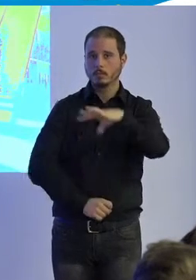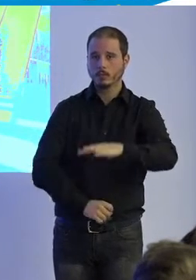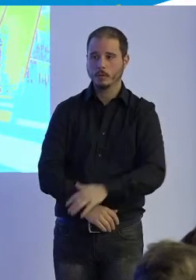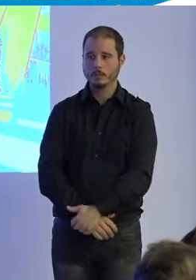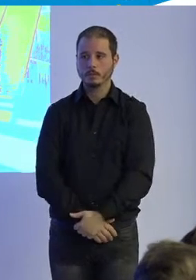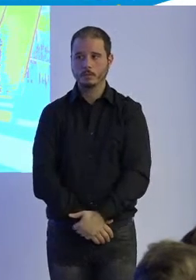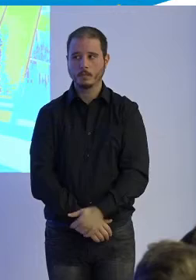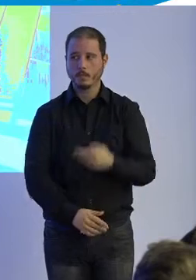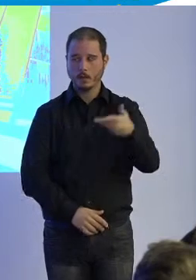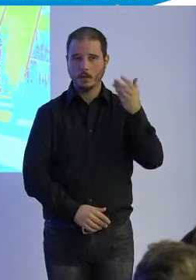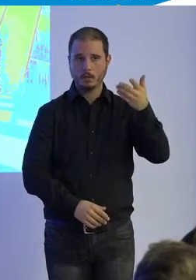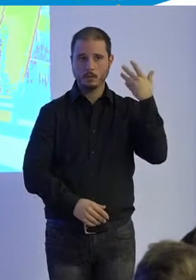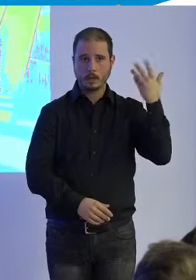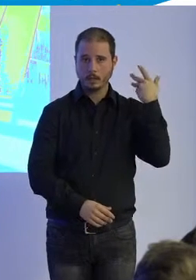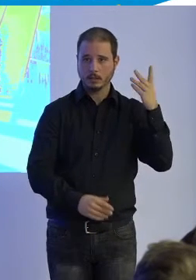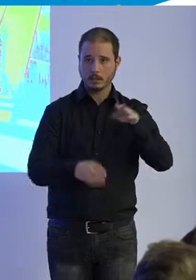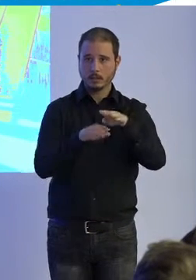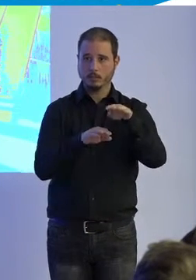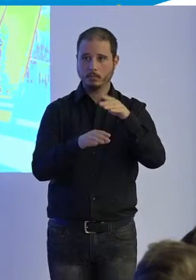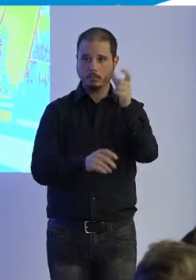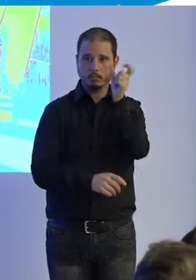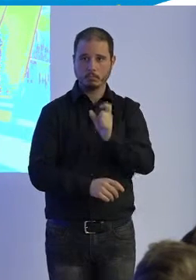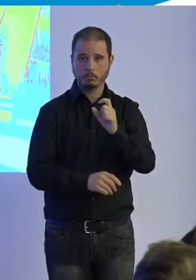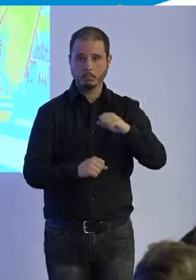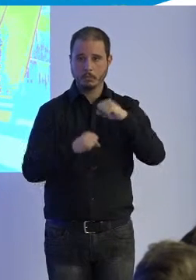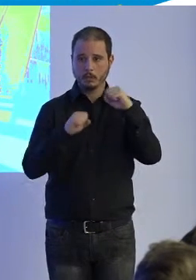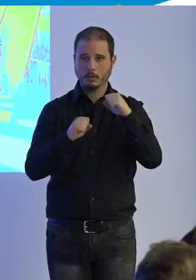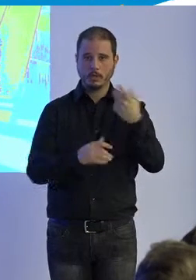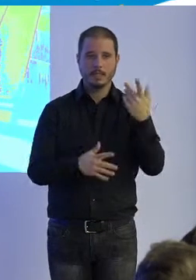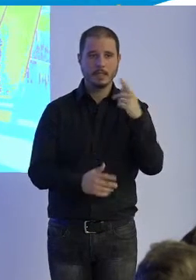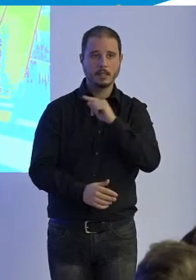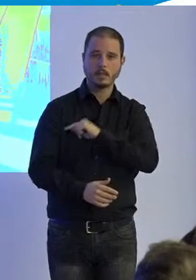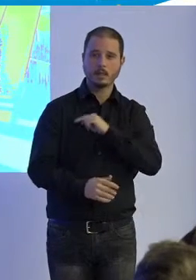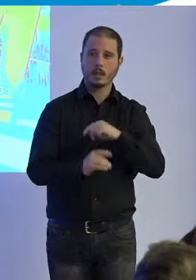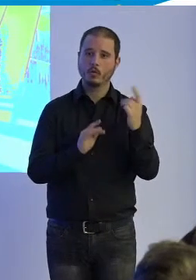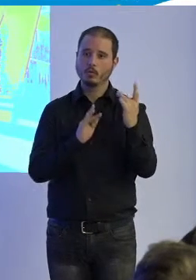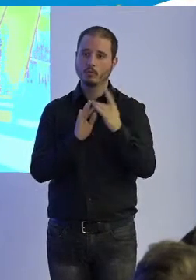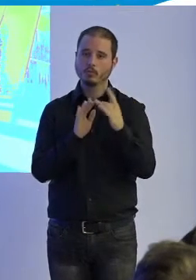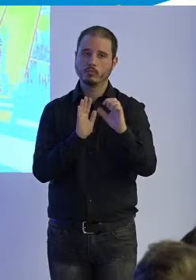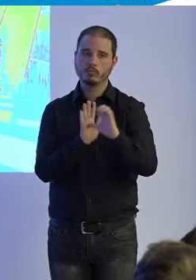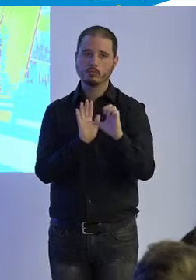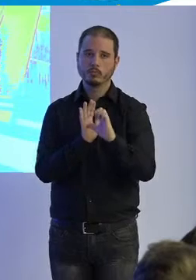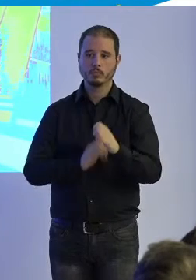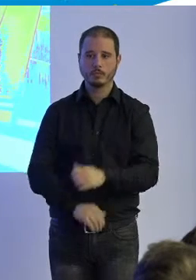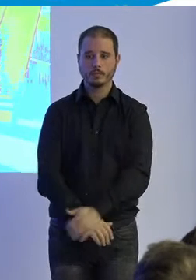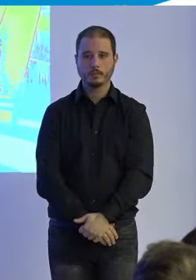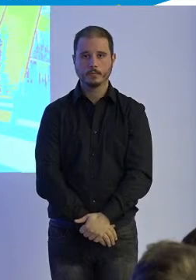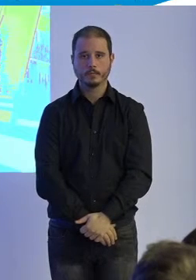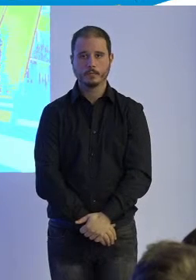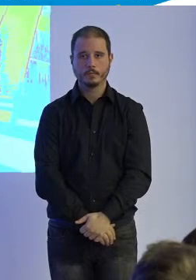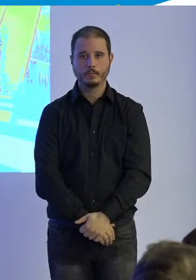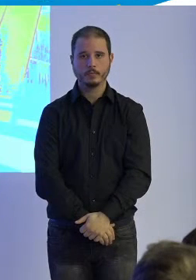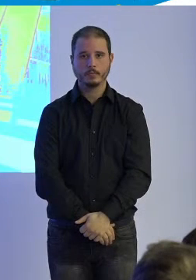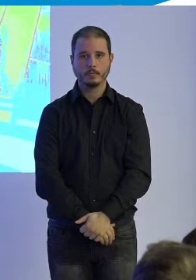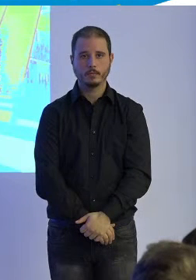antes, con personas mayores, es fundamental, es la sensación de cercanía. Empezamos también a tocar temas como el que veis